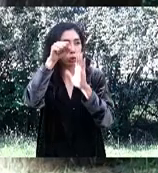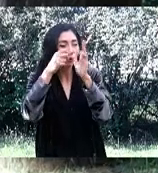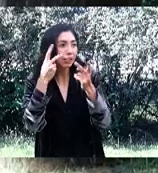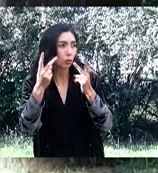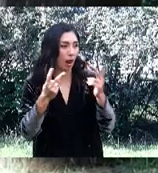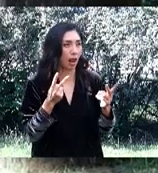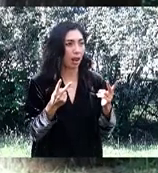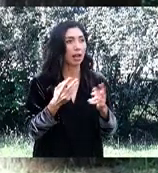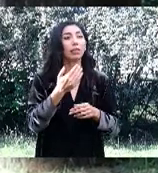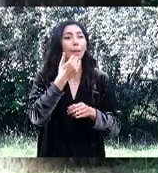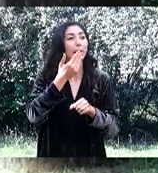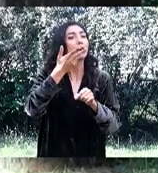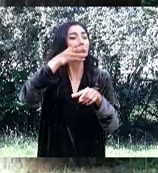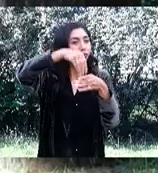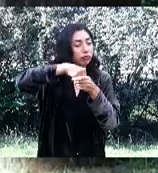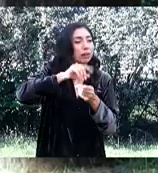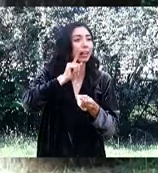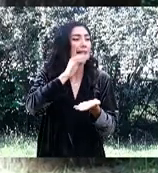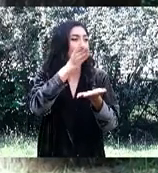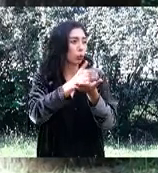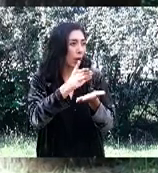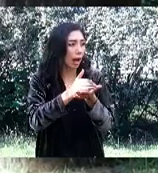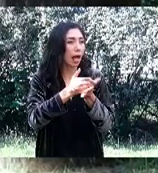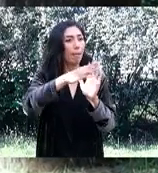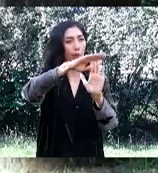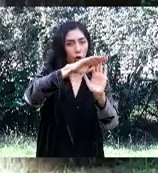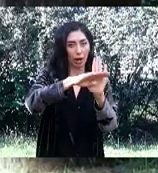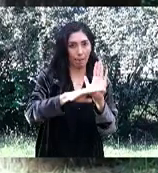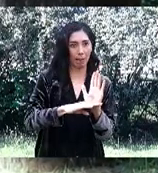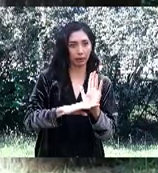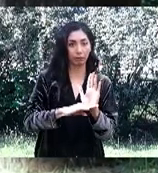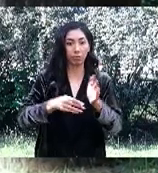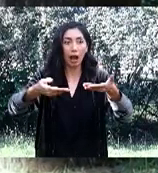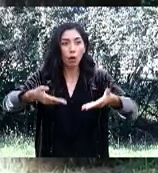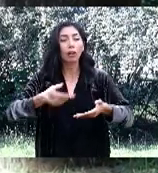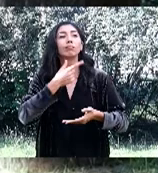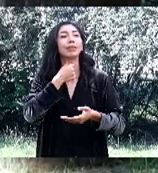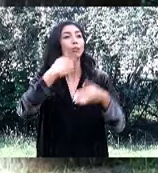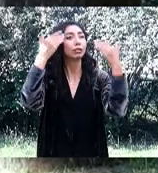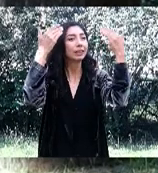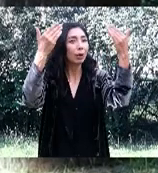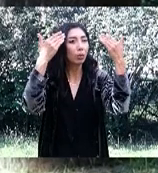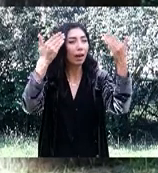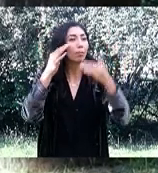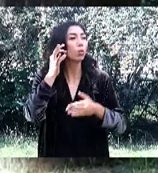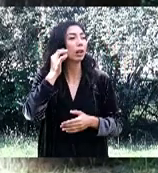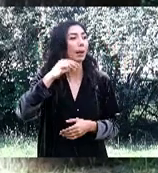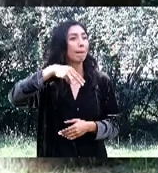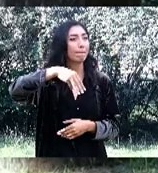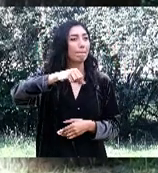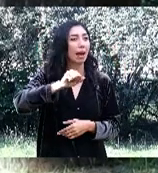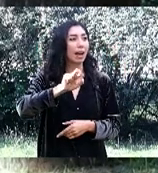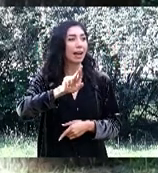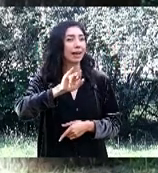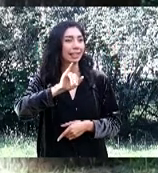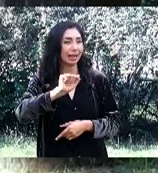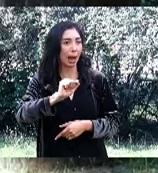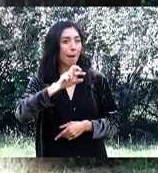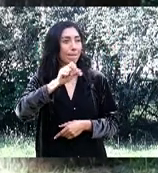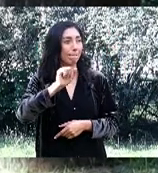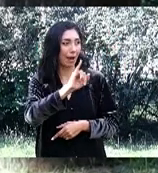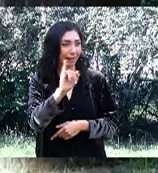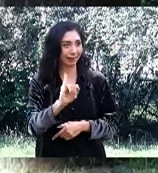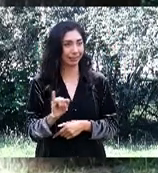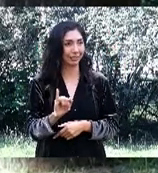escuelas y programas en esta ocasión queremos saludar cordialmente a María Paz epelman